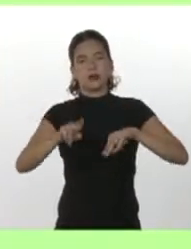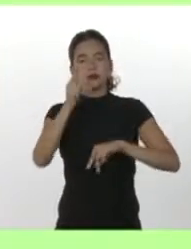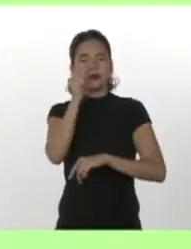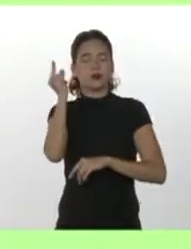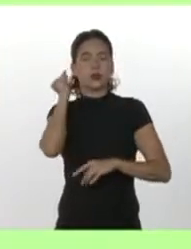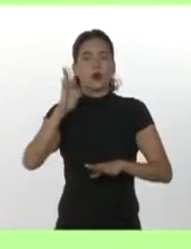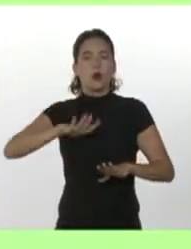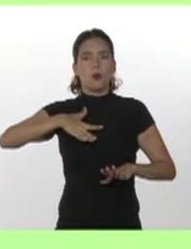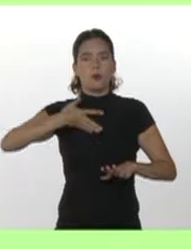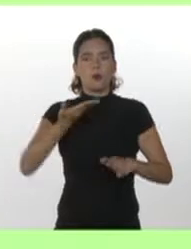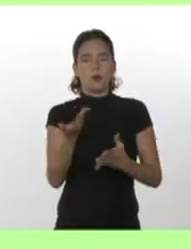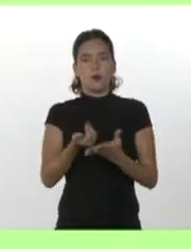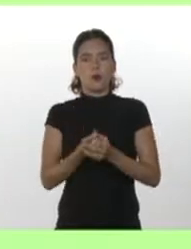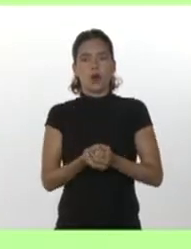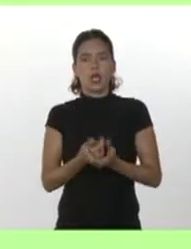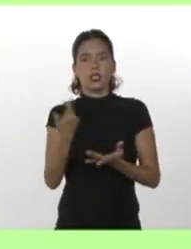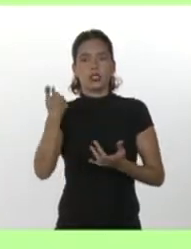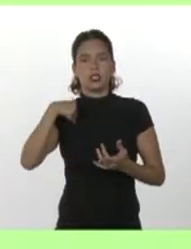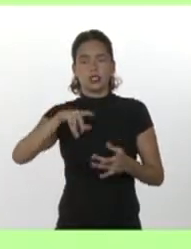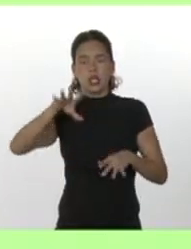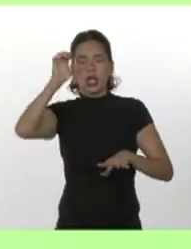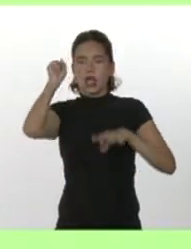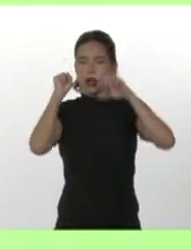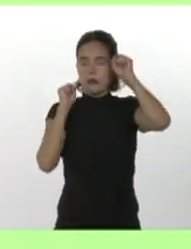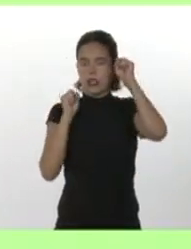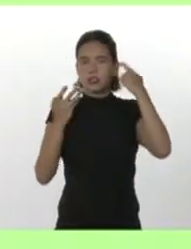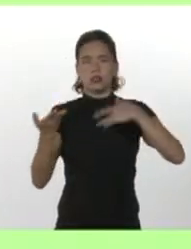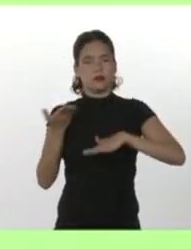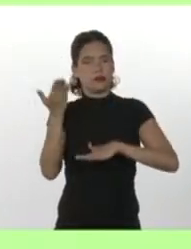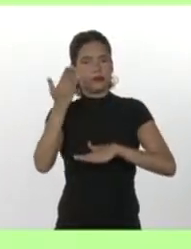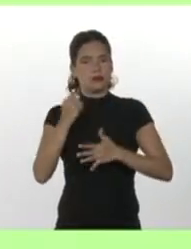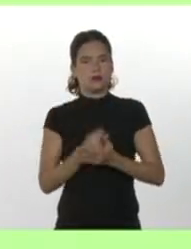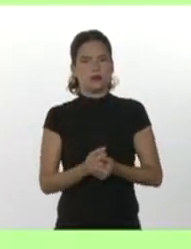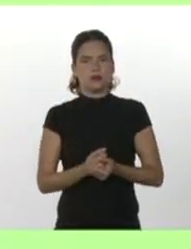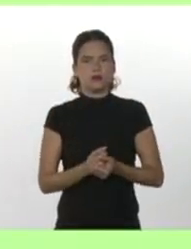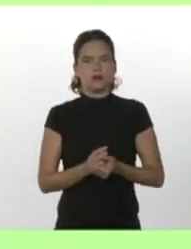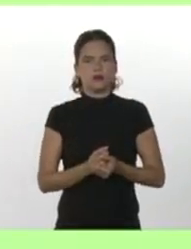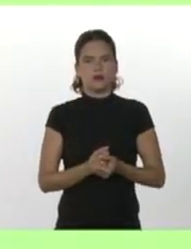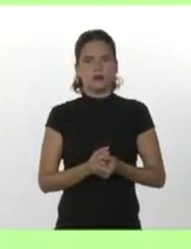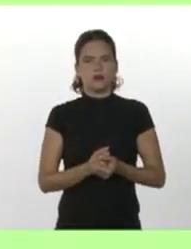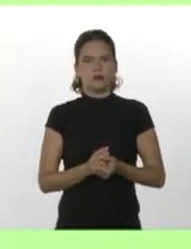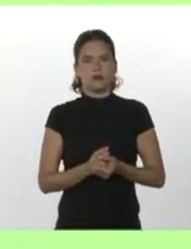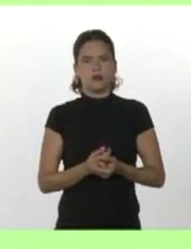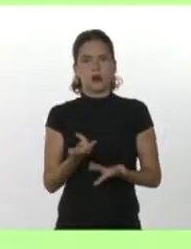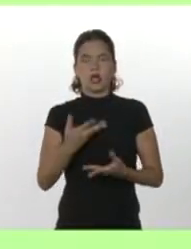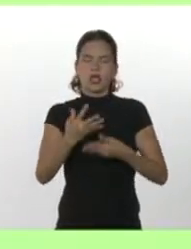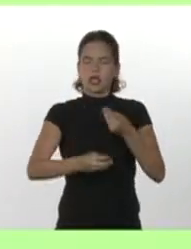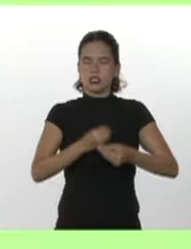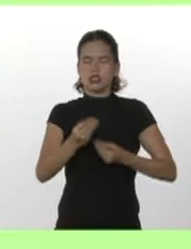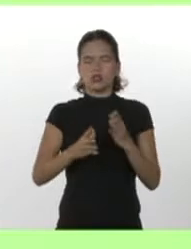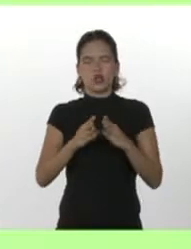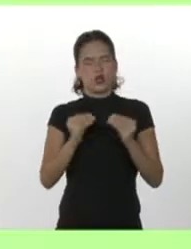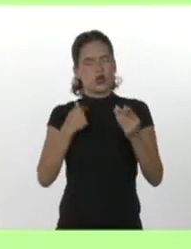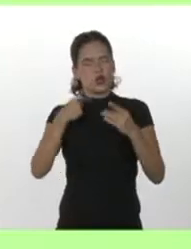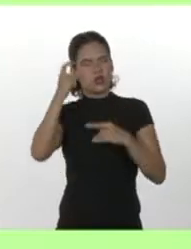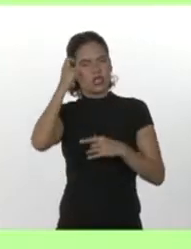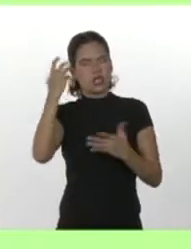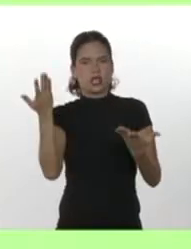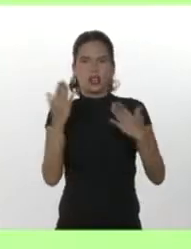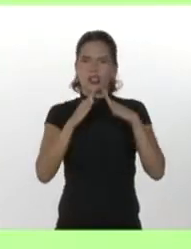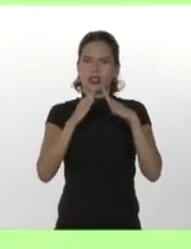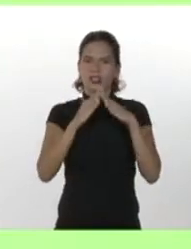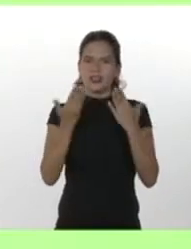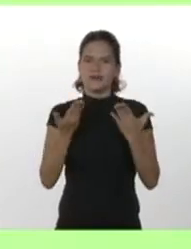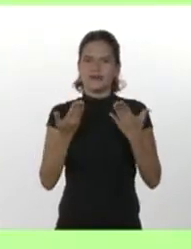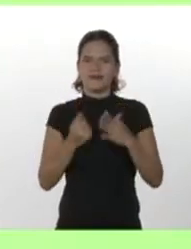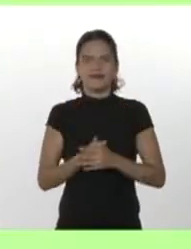los niños puedan obtener el aprendizaje significativo bajo su cotidianidad, que es la del hogar,